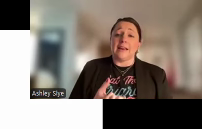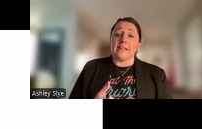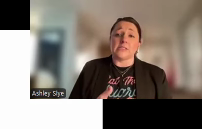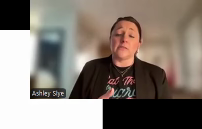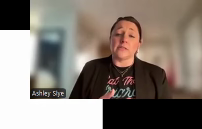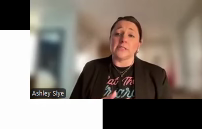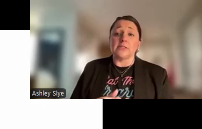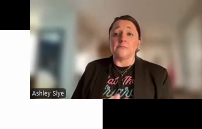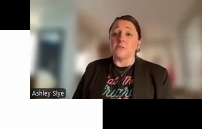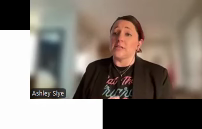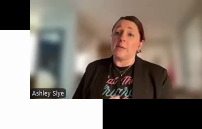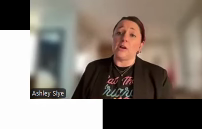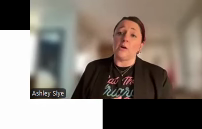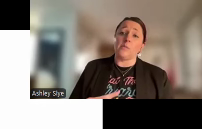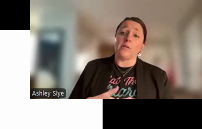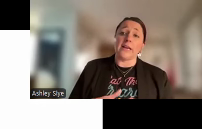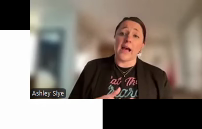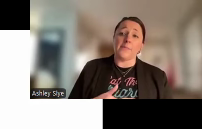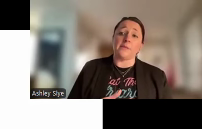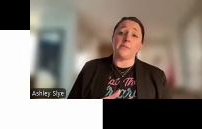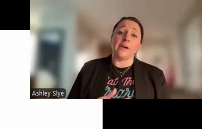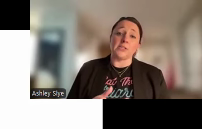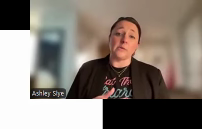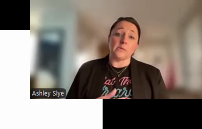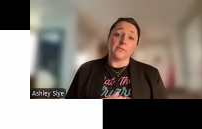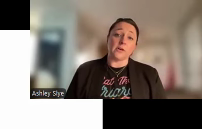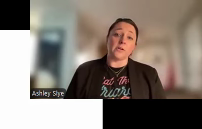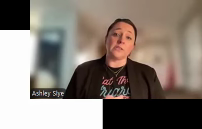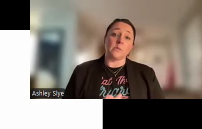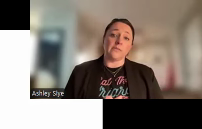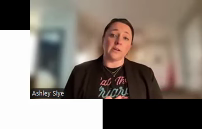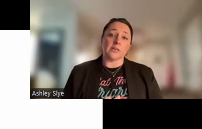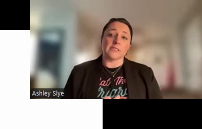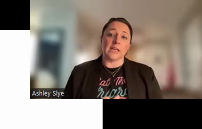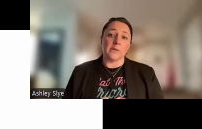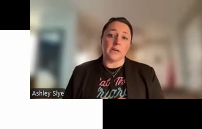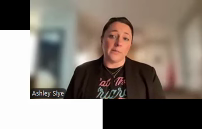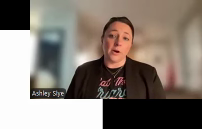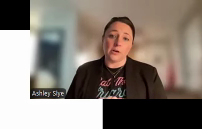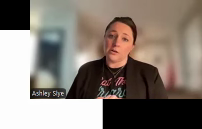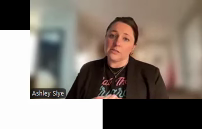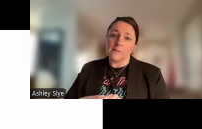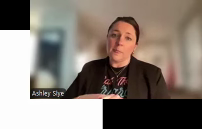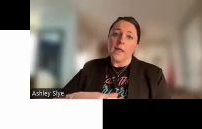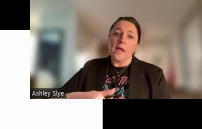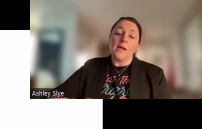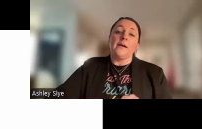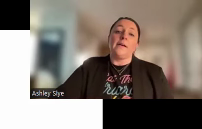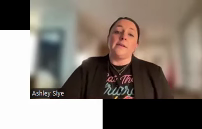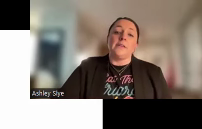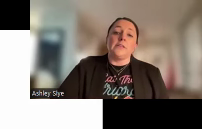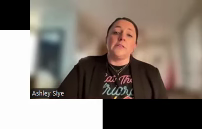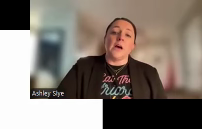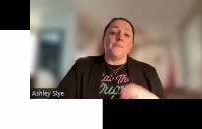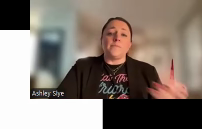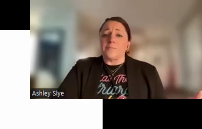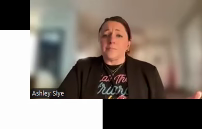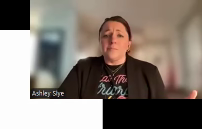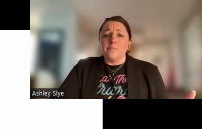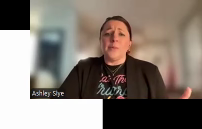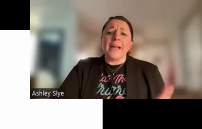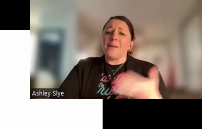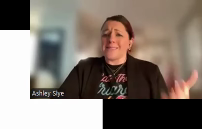enfermedades de intervención sexual y cómo acceder al cuidado preventivo del VIH o anticonceptivos. ¿Quieres más información? Te puedo poner